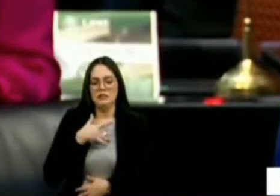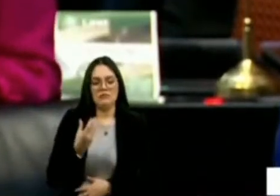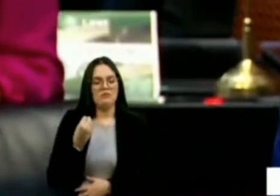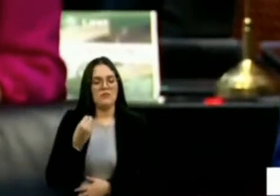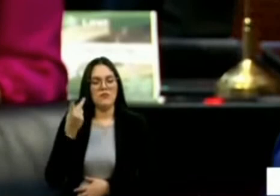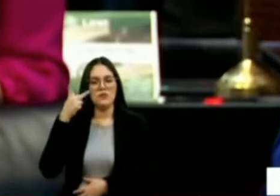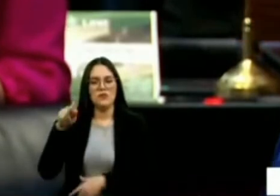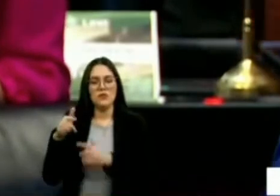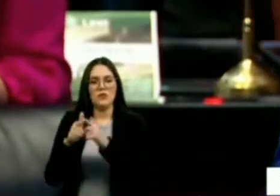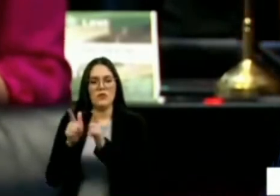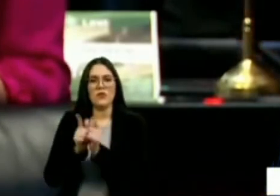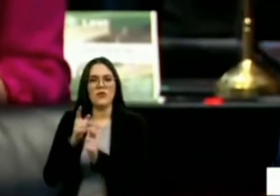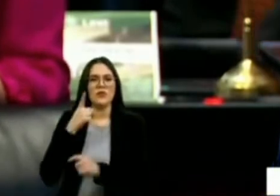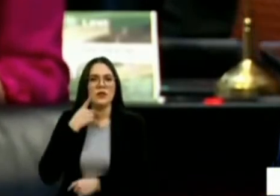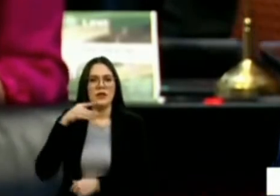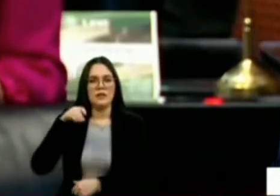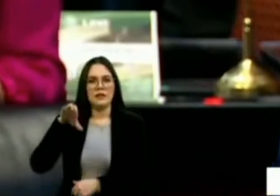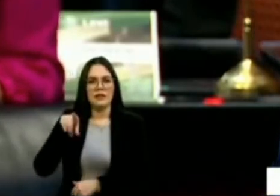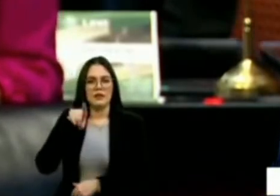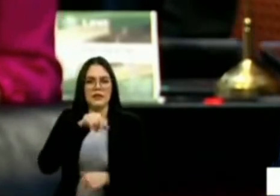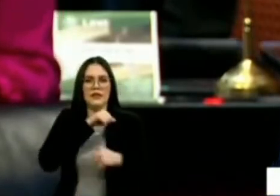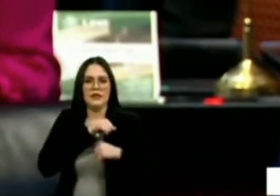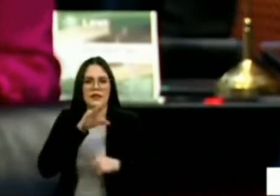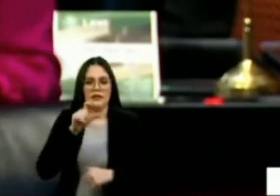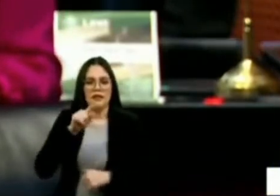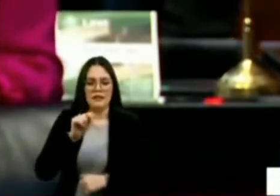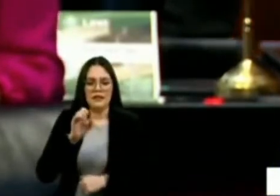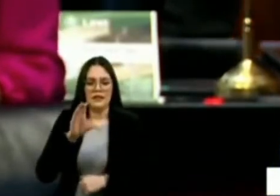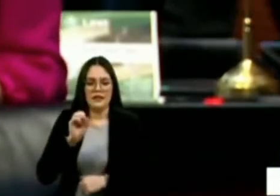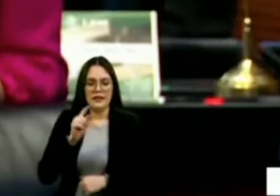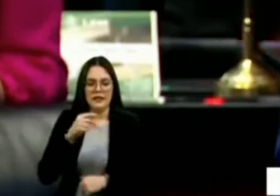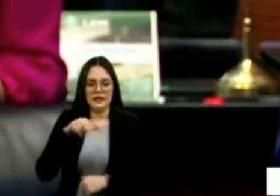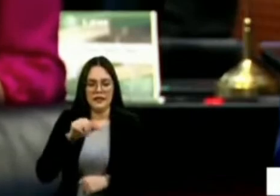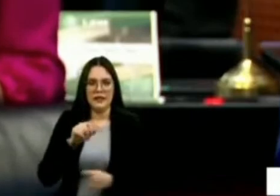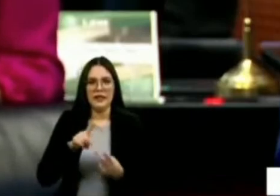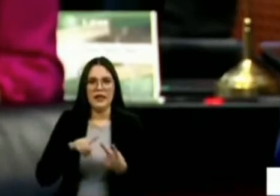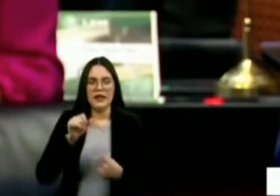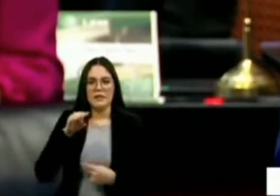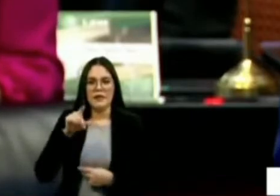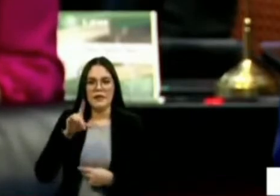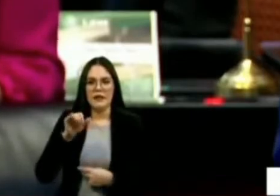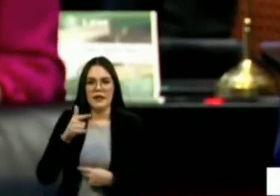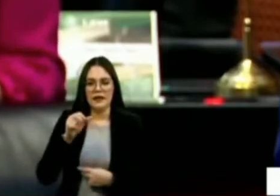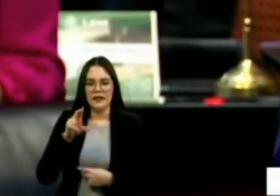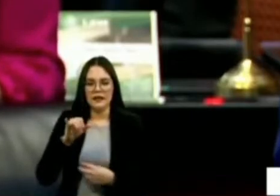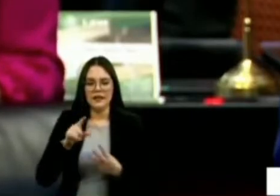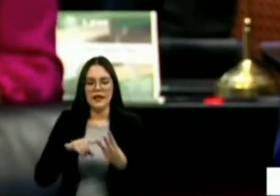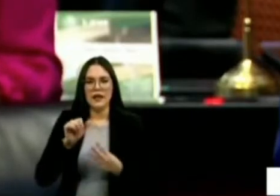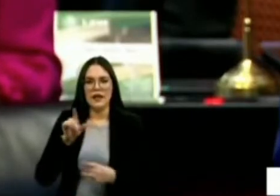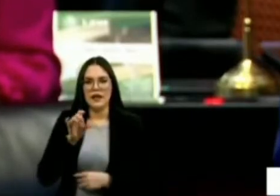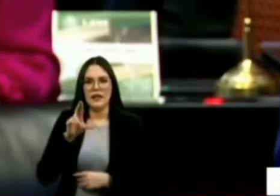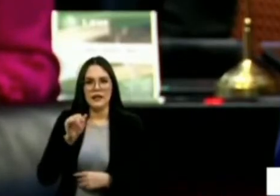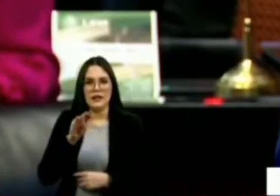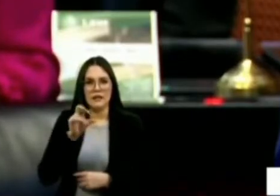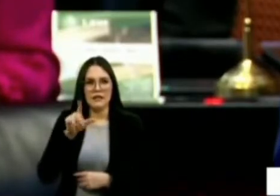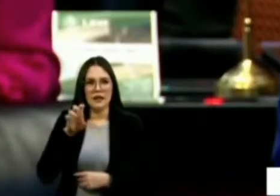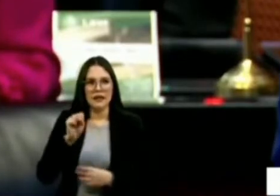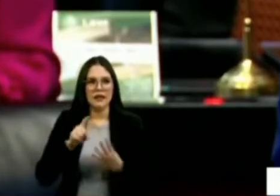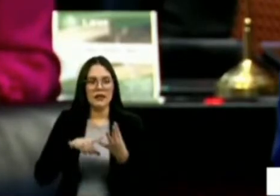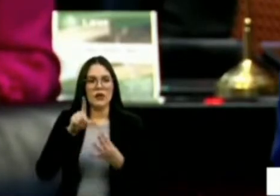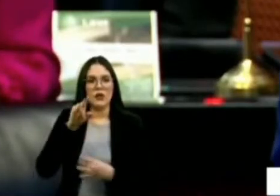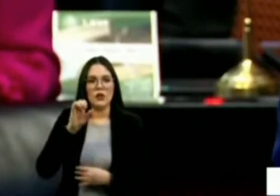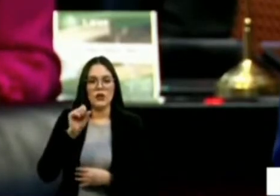Movimiento Ciudadano, a su coordinador Clemente Castañeda, doña Amalia García, Alejandra Barrales, Luis Donaldo